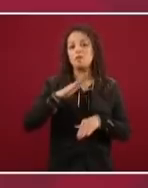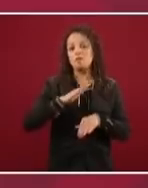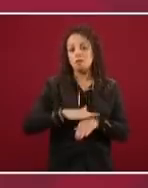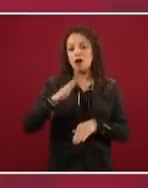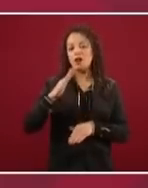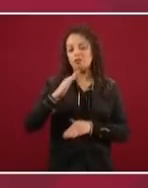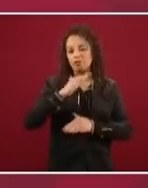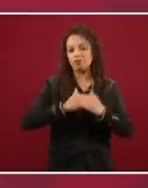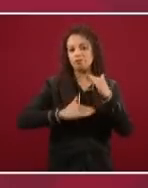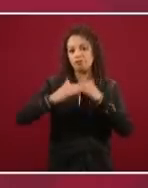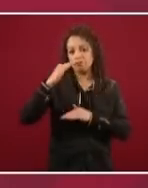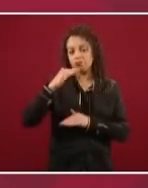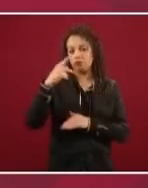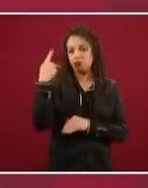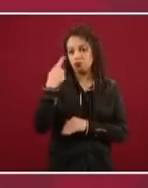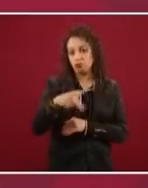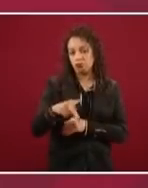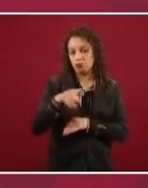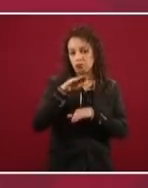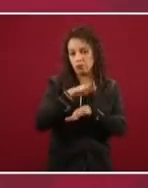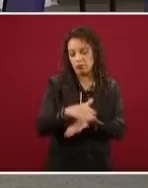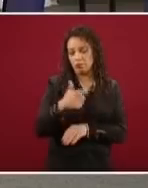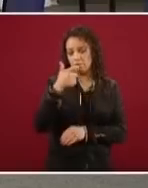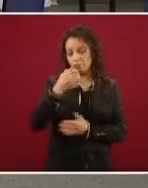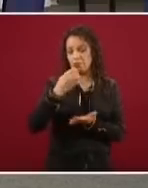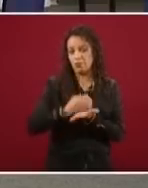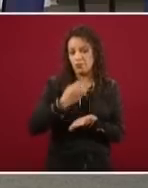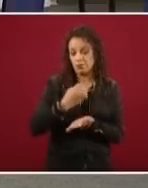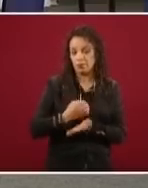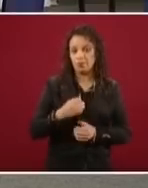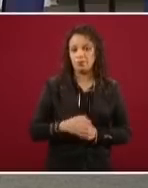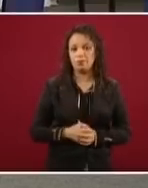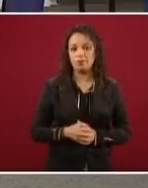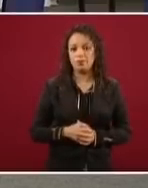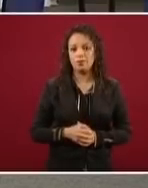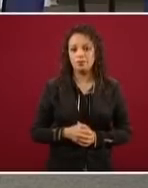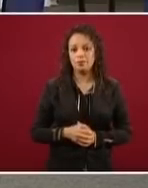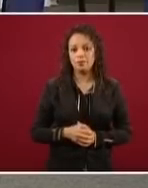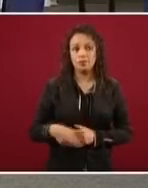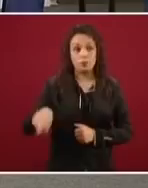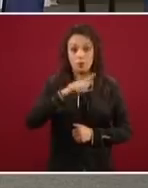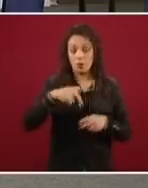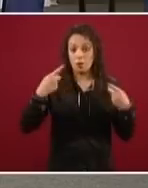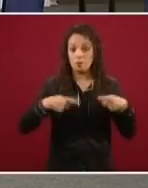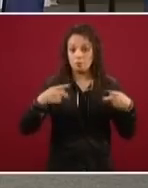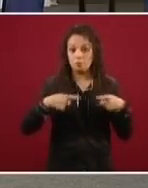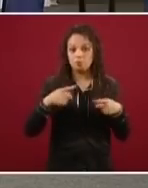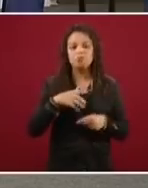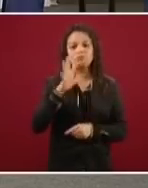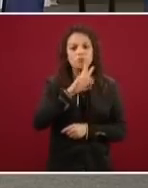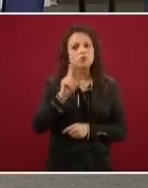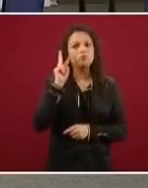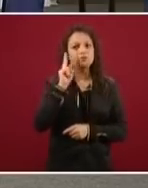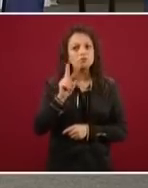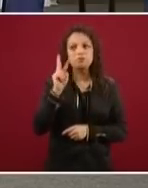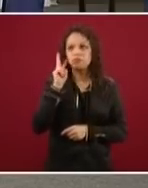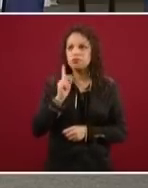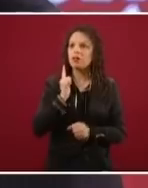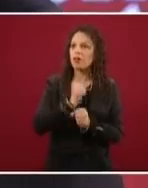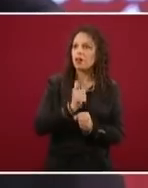económico lo está viendo la gente lo están sintiendo los